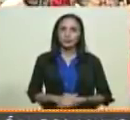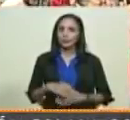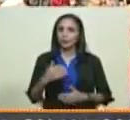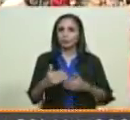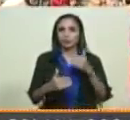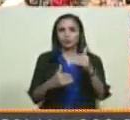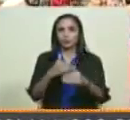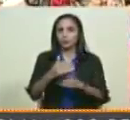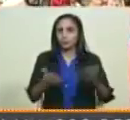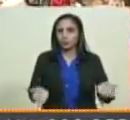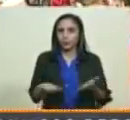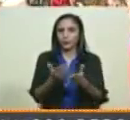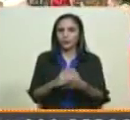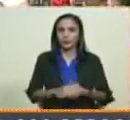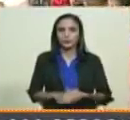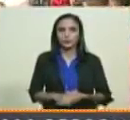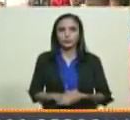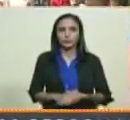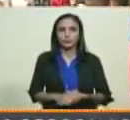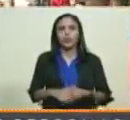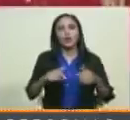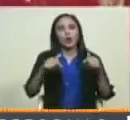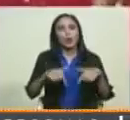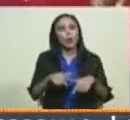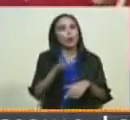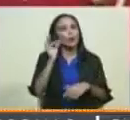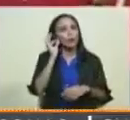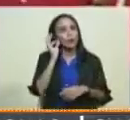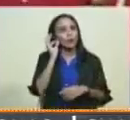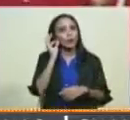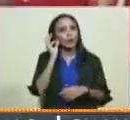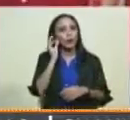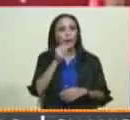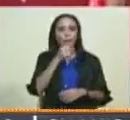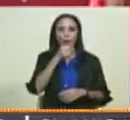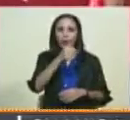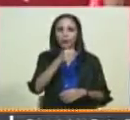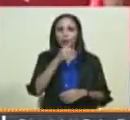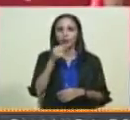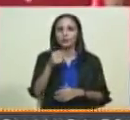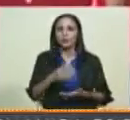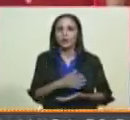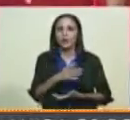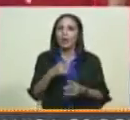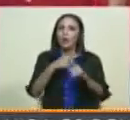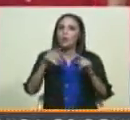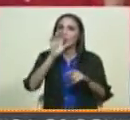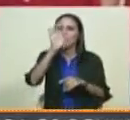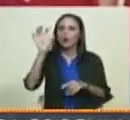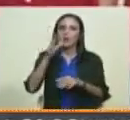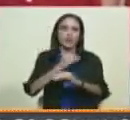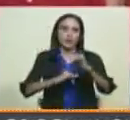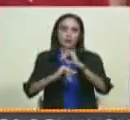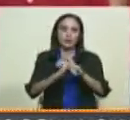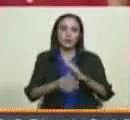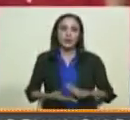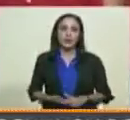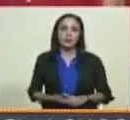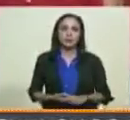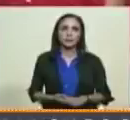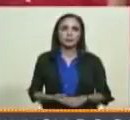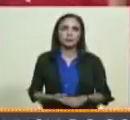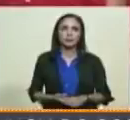avanzar. Hoy una periodista de un medio internacional, Al